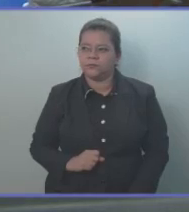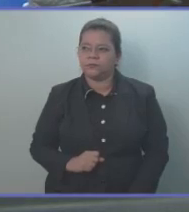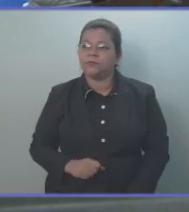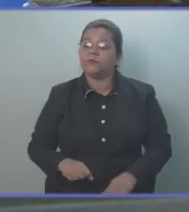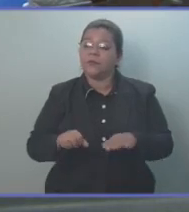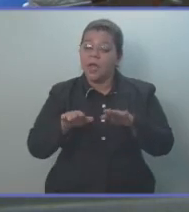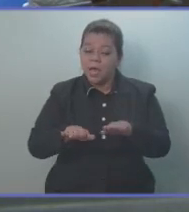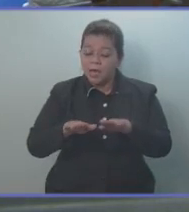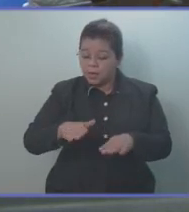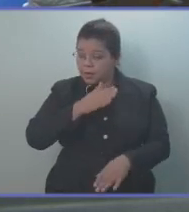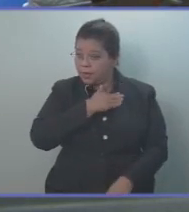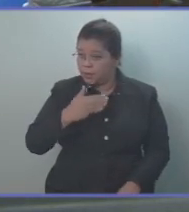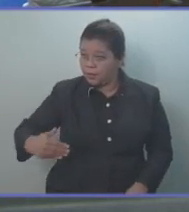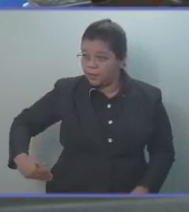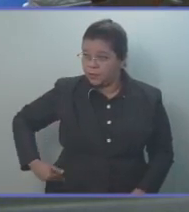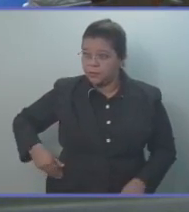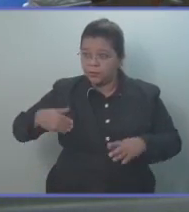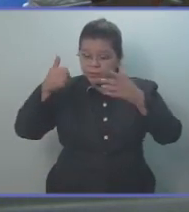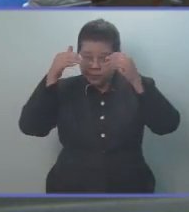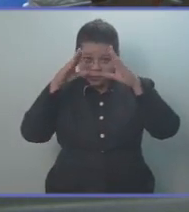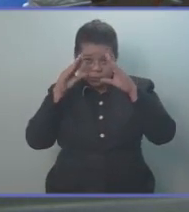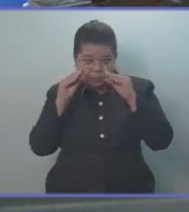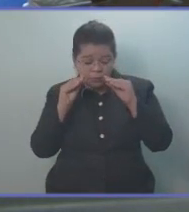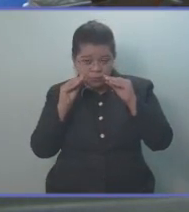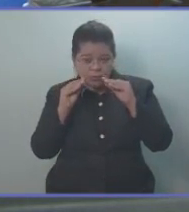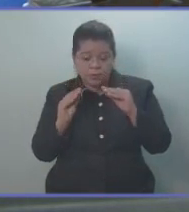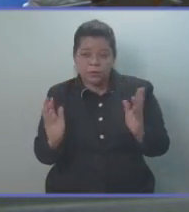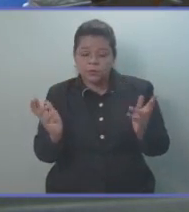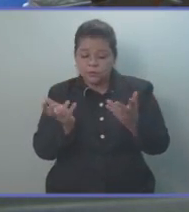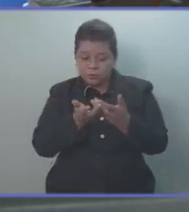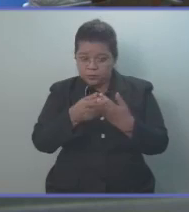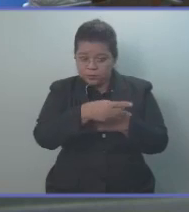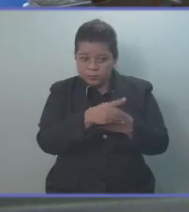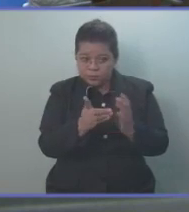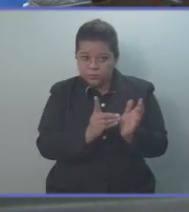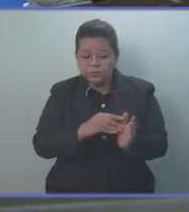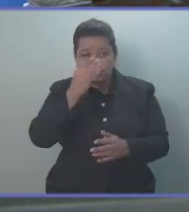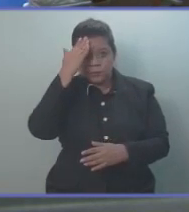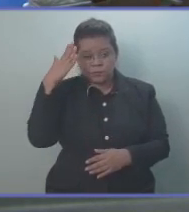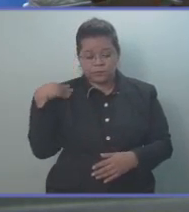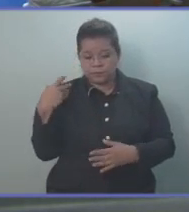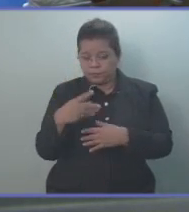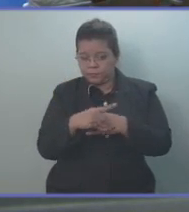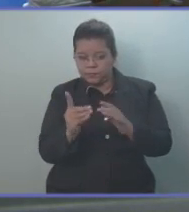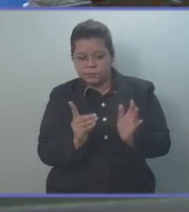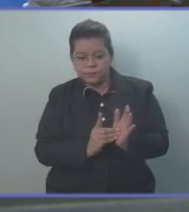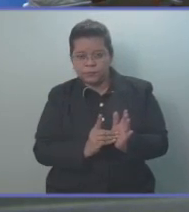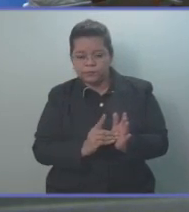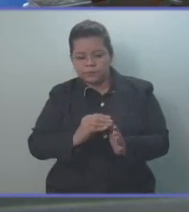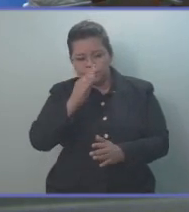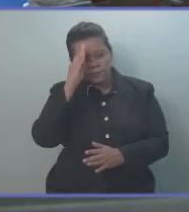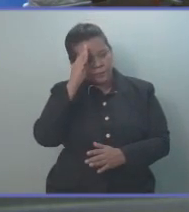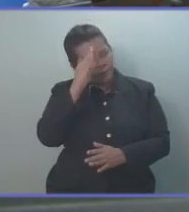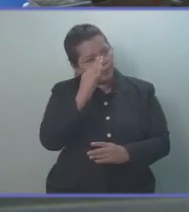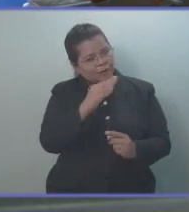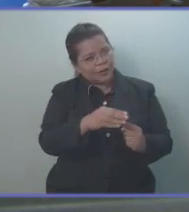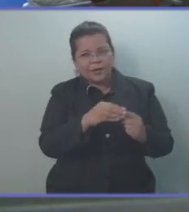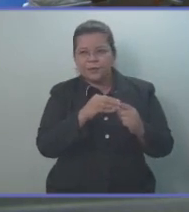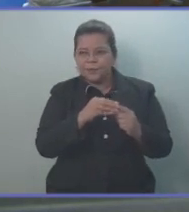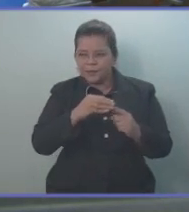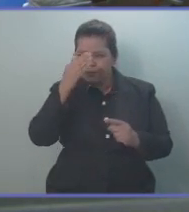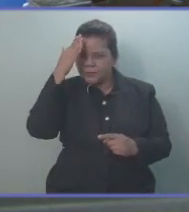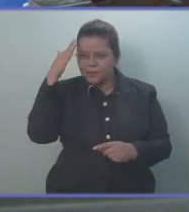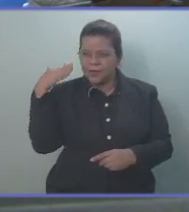Muchas gracias, presidente. Buenas noches, colegas, diputados, diputadas. Un saludo muy especial,